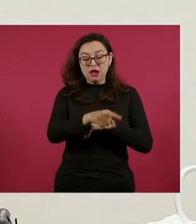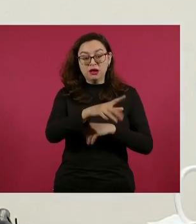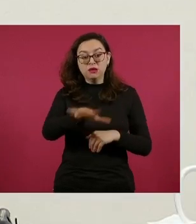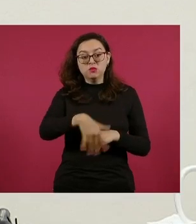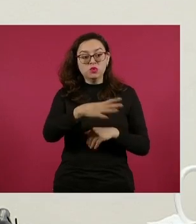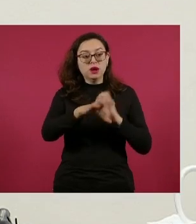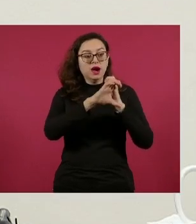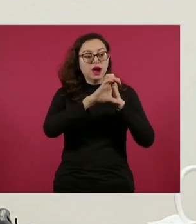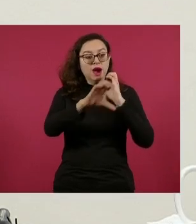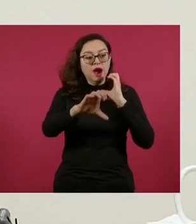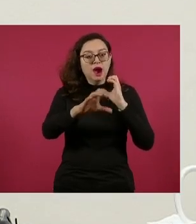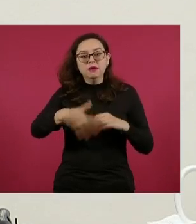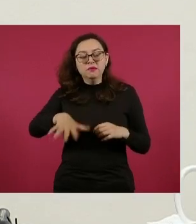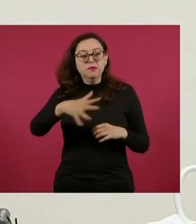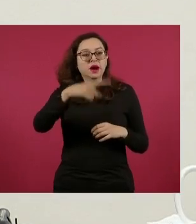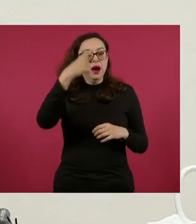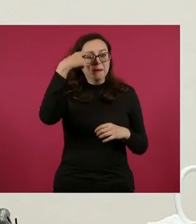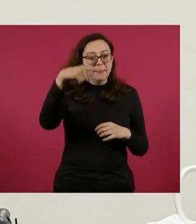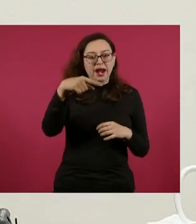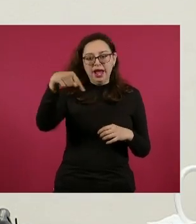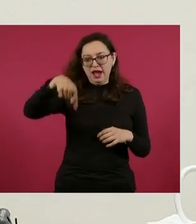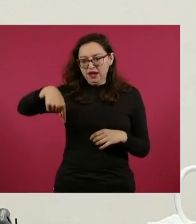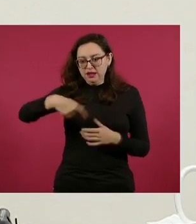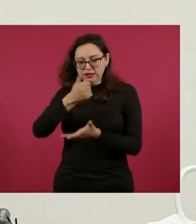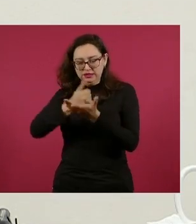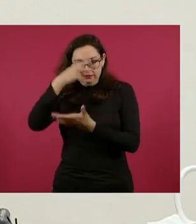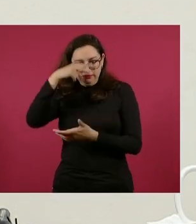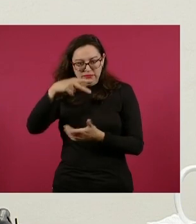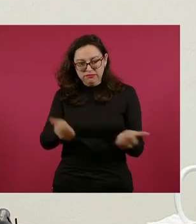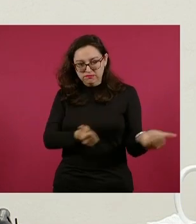para venir a protestar el 2 de octubre,